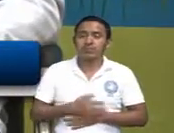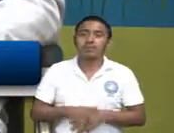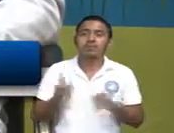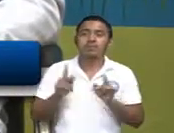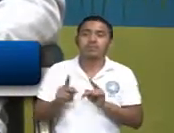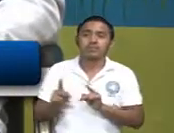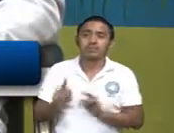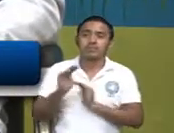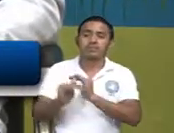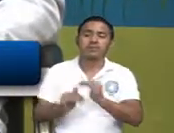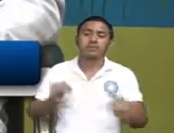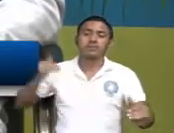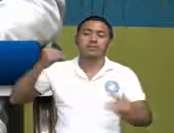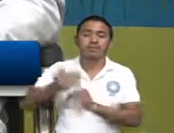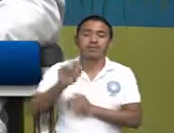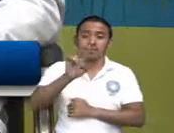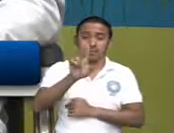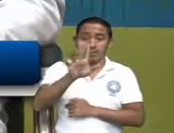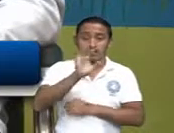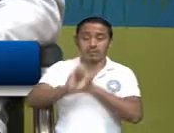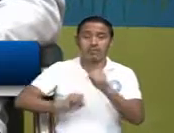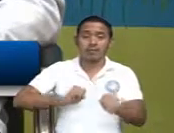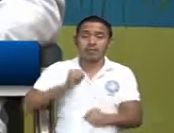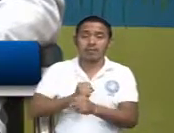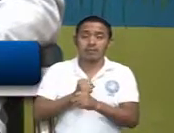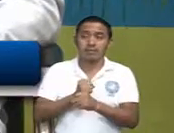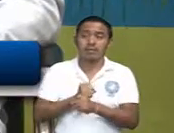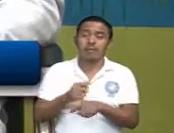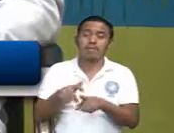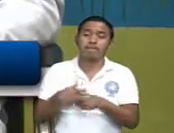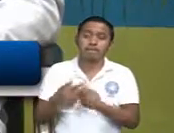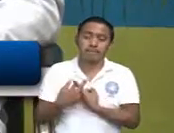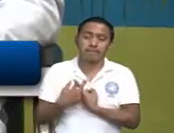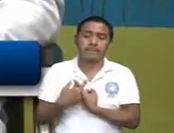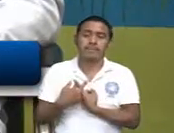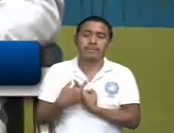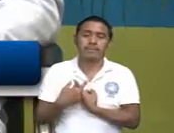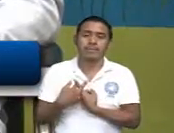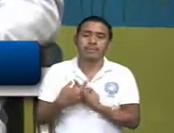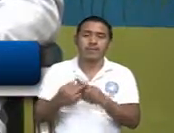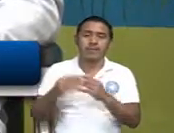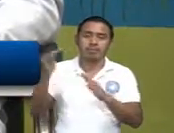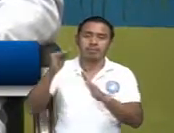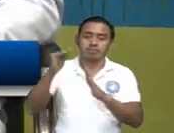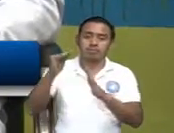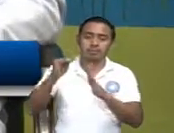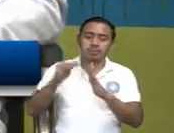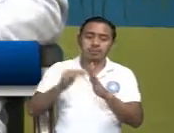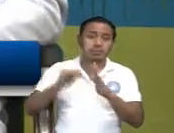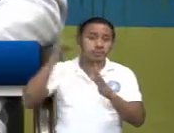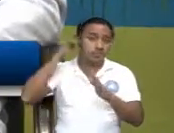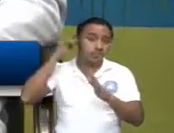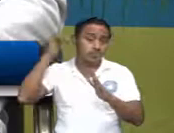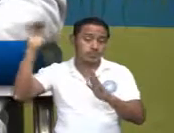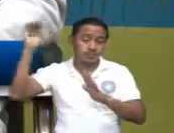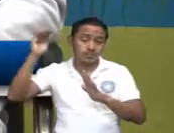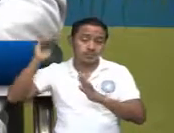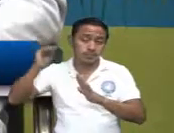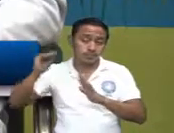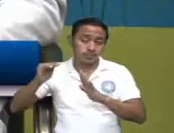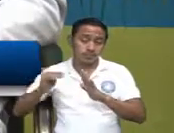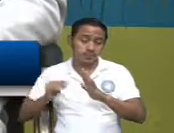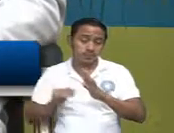persona después de los 25 años de edad comienza a tener un deterioro de su audición es decir